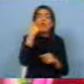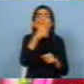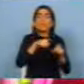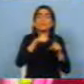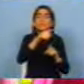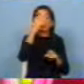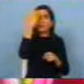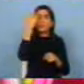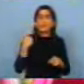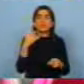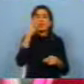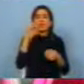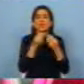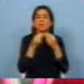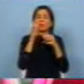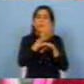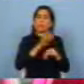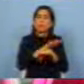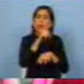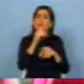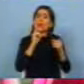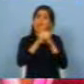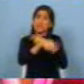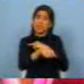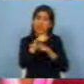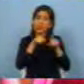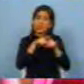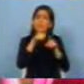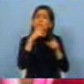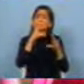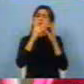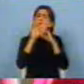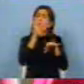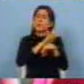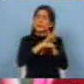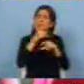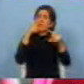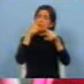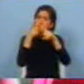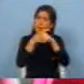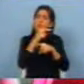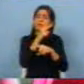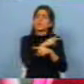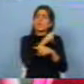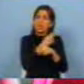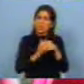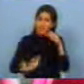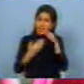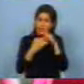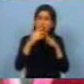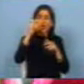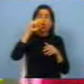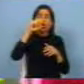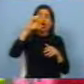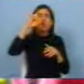hace tanto acting y tanto personaje, esto que te decía vos, te lo decía de verdad, era parte de un personaje, se peleó con Codevila, con Listorti, digo, ¿esto